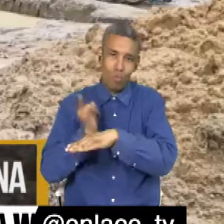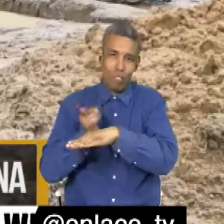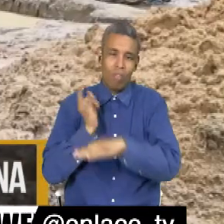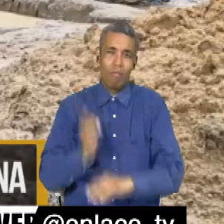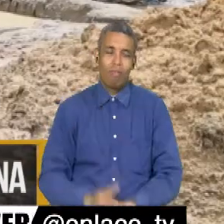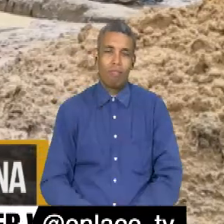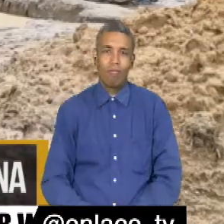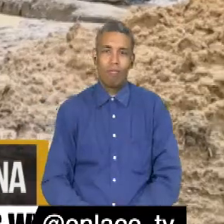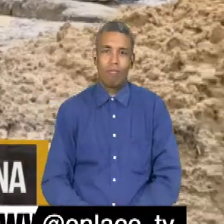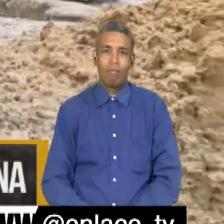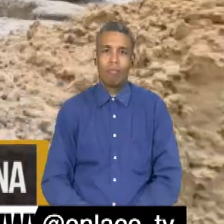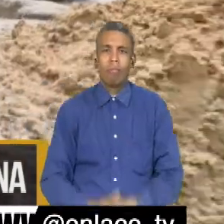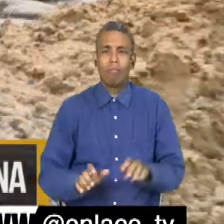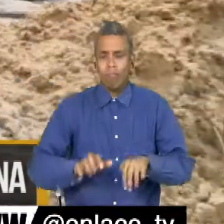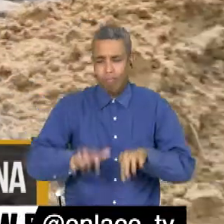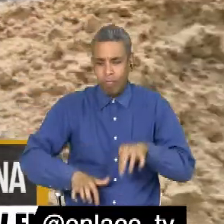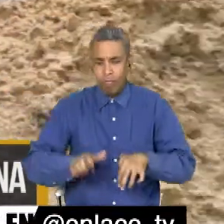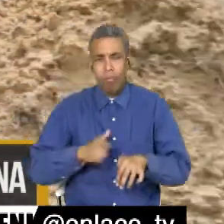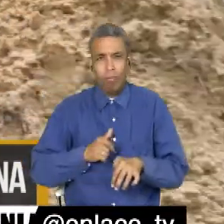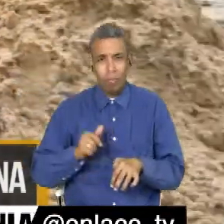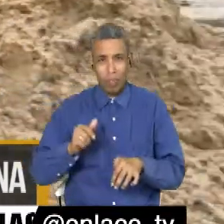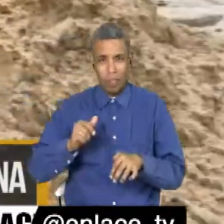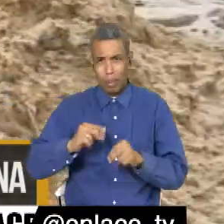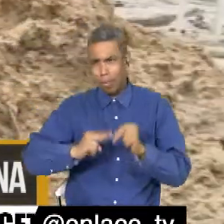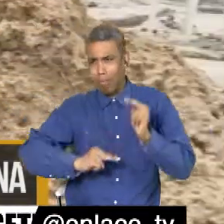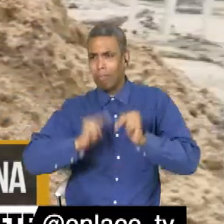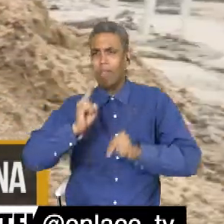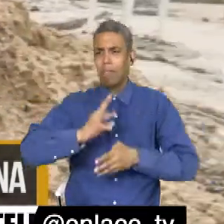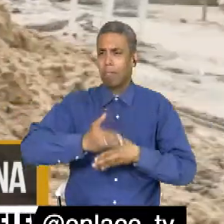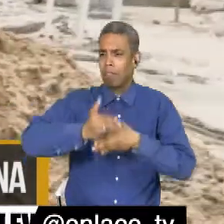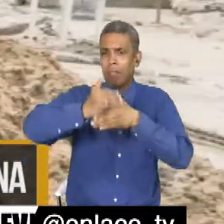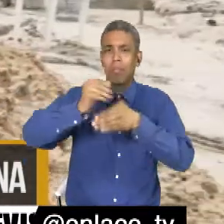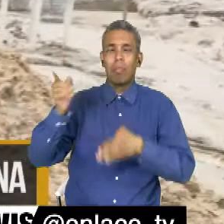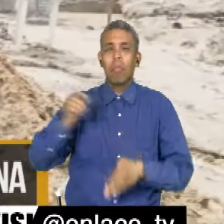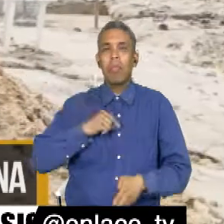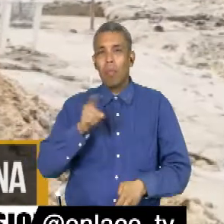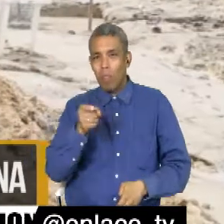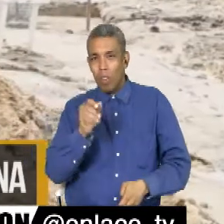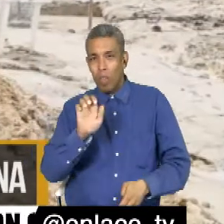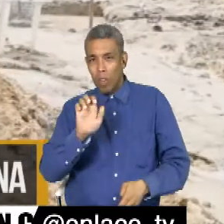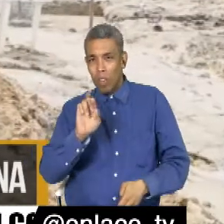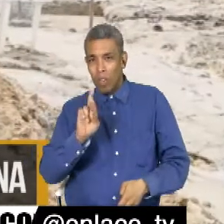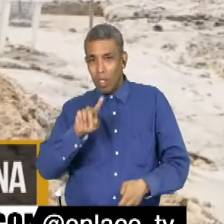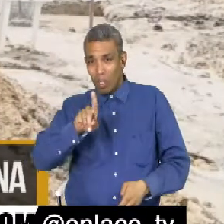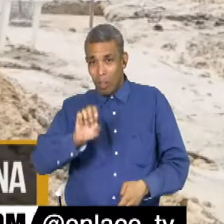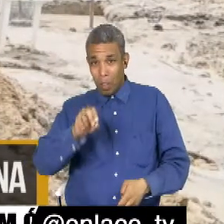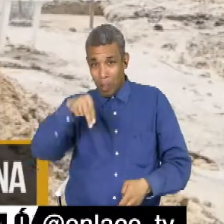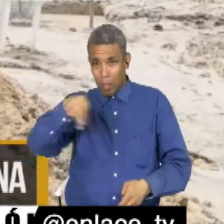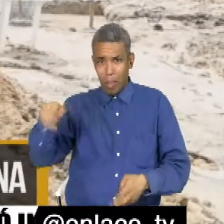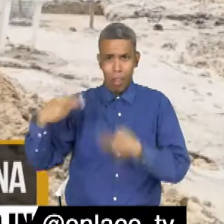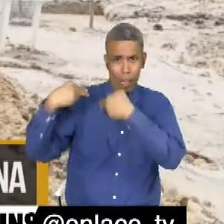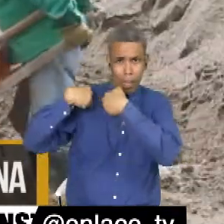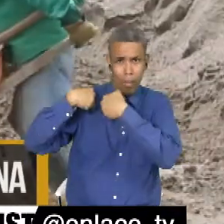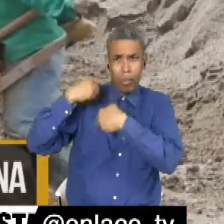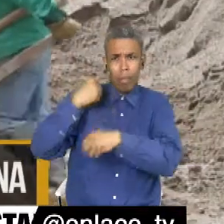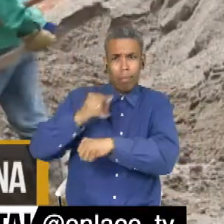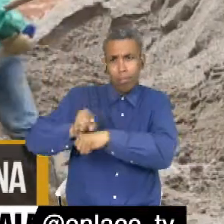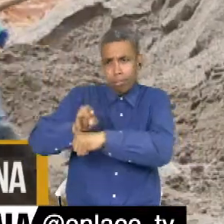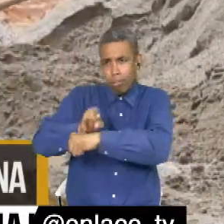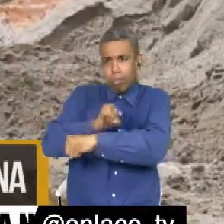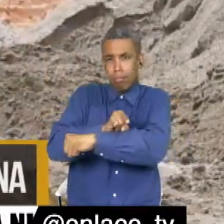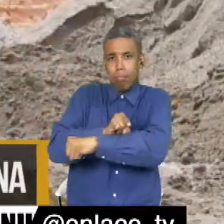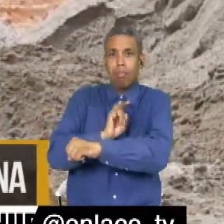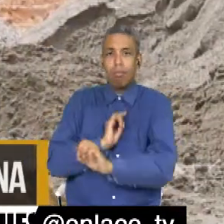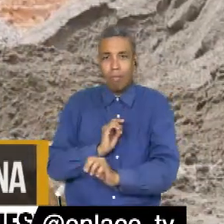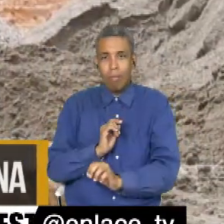El secretario de Infraestructura, Gerson González, realizó supervisión de los trabajos que se lograron gracias a la gestión realizada ante el órgano